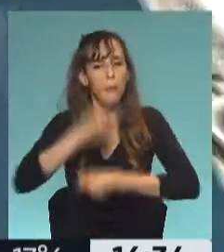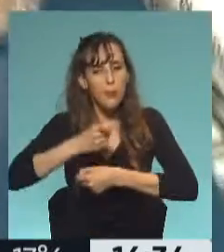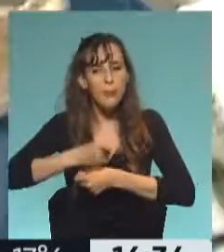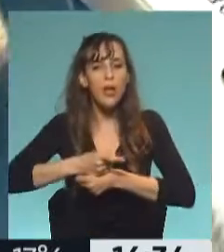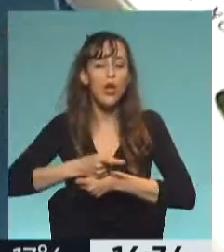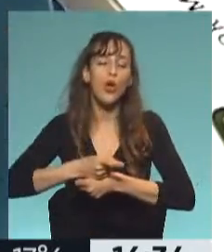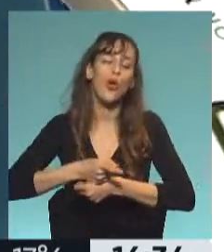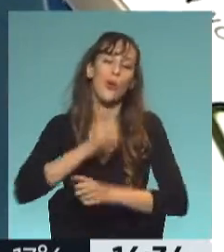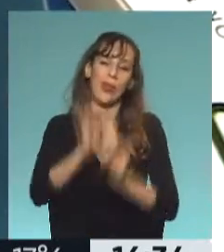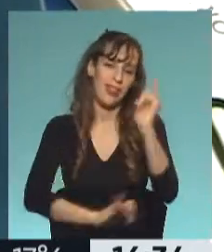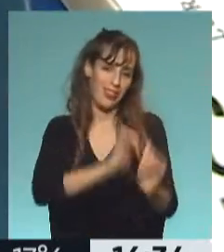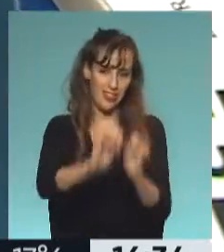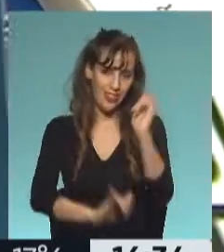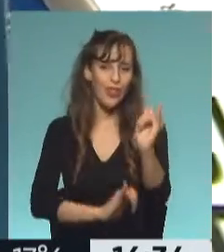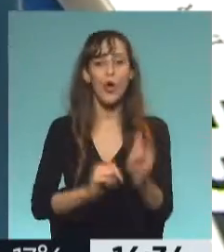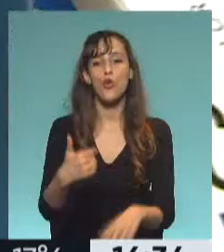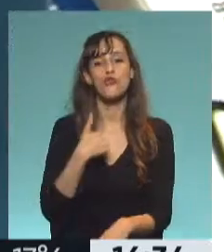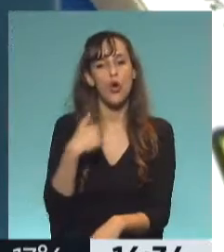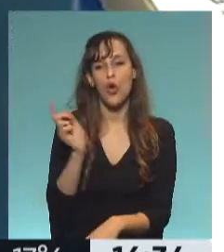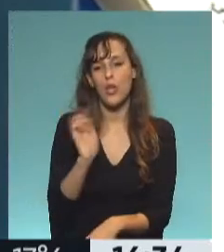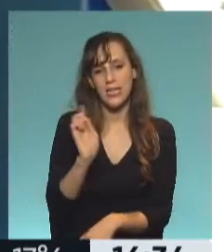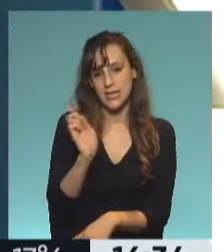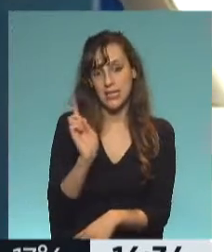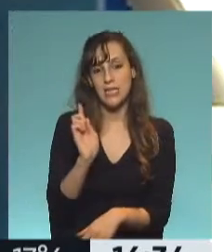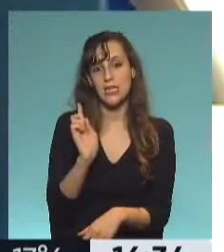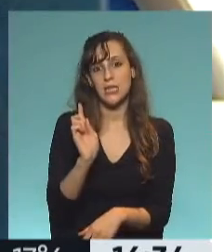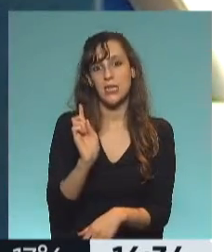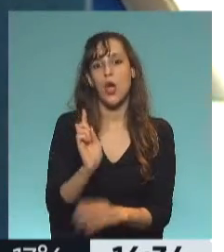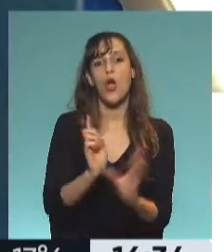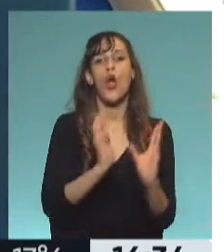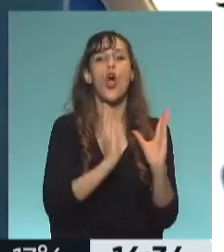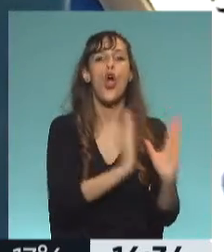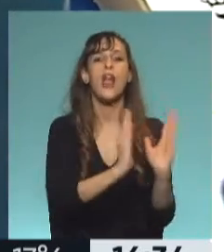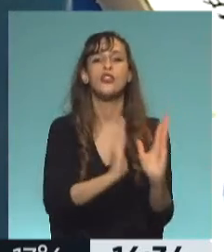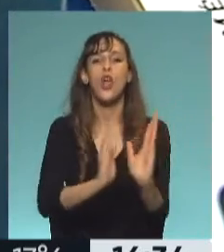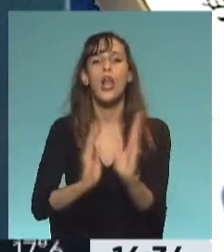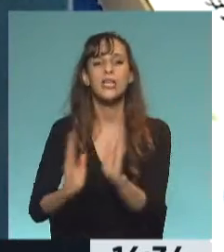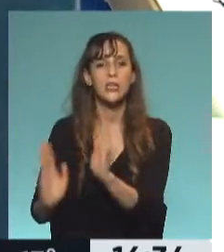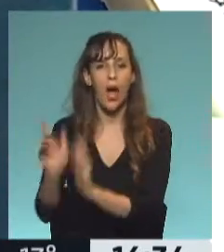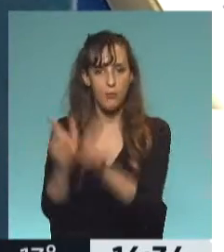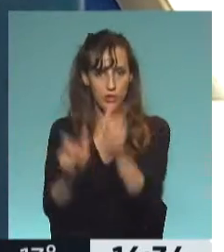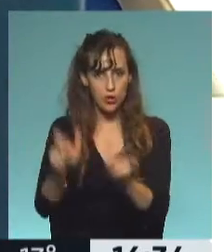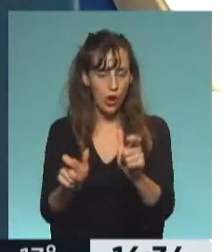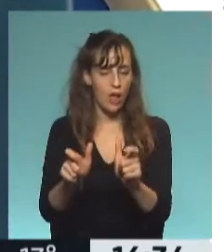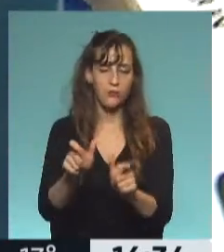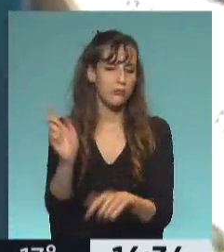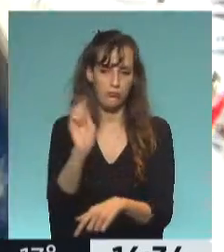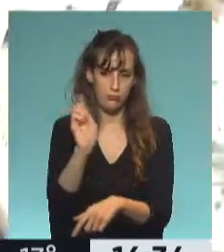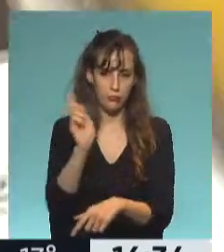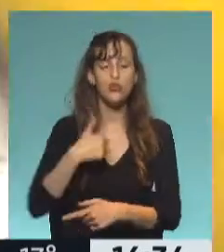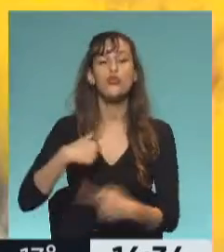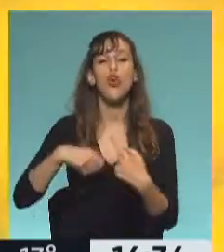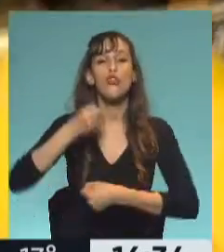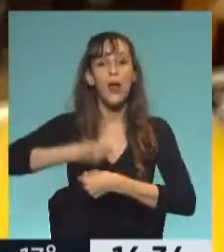una salvedad. Yo no trabajo para coleccionistas, yo trabajo para estudiosos, lectores. De modo